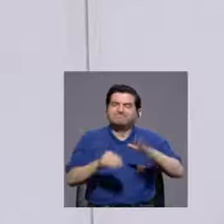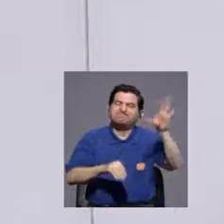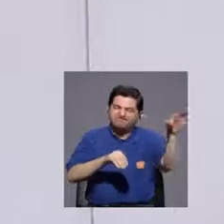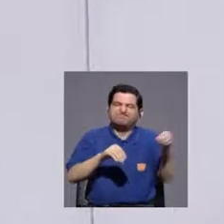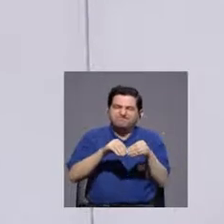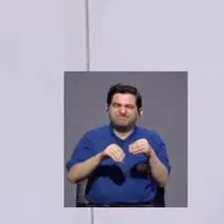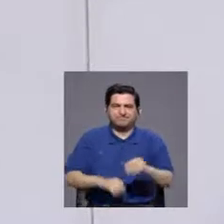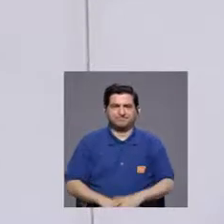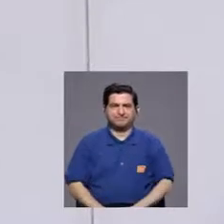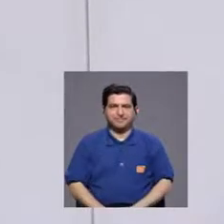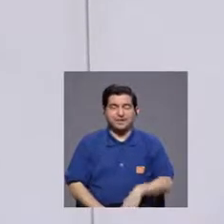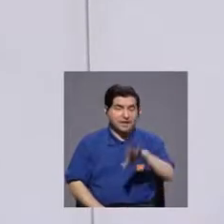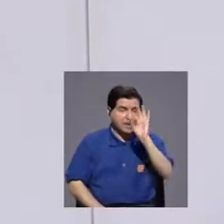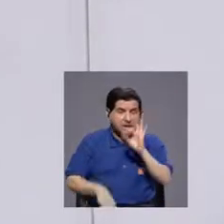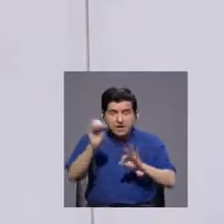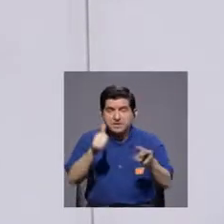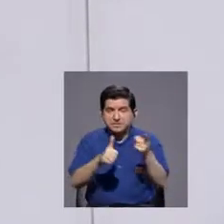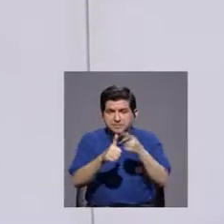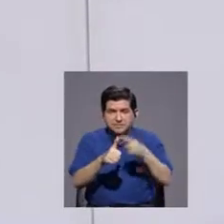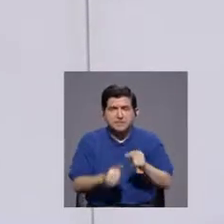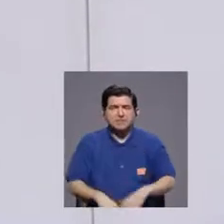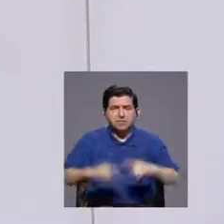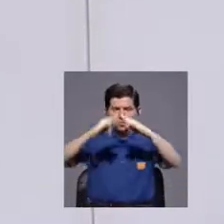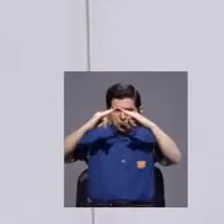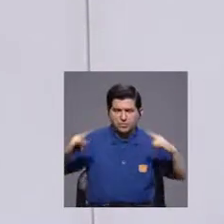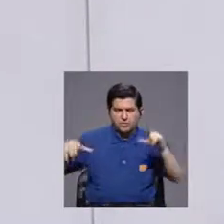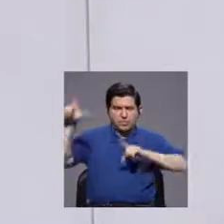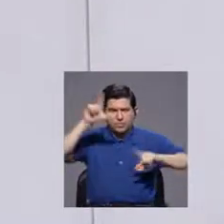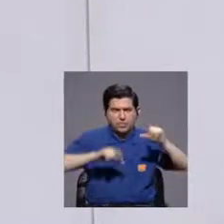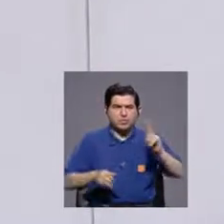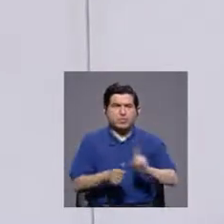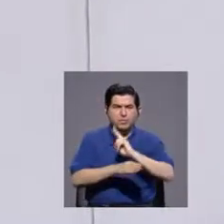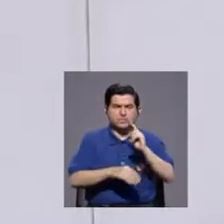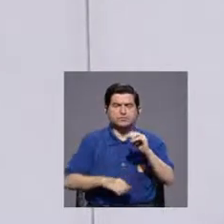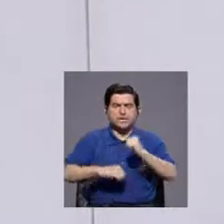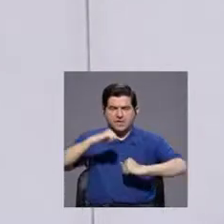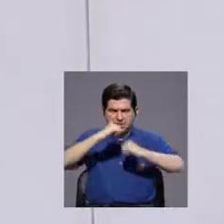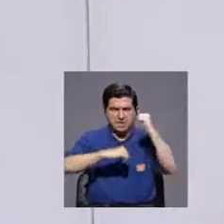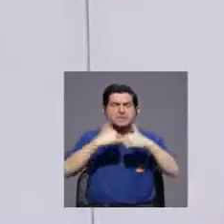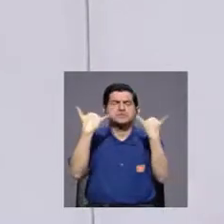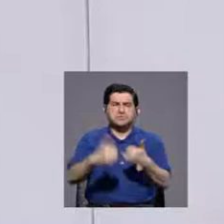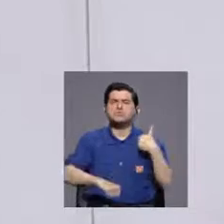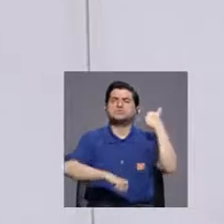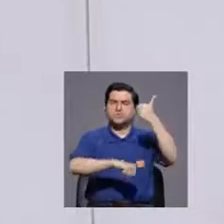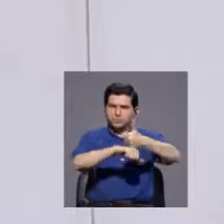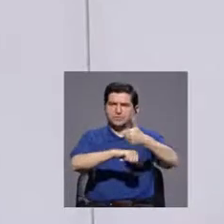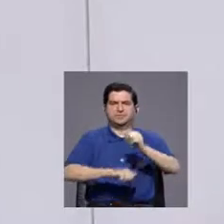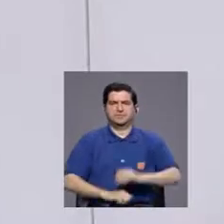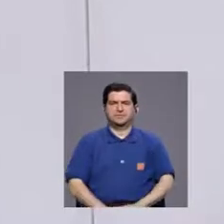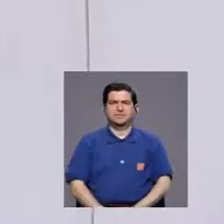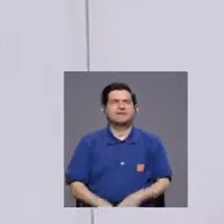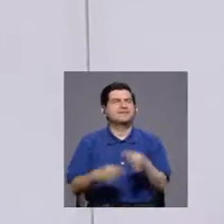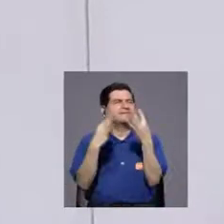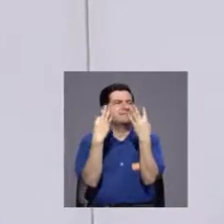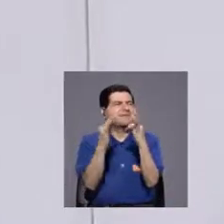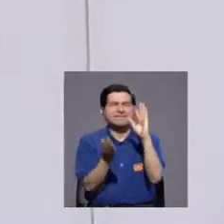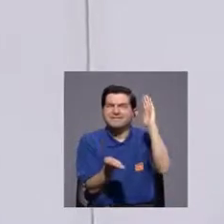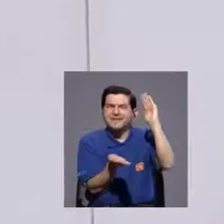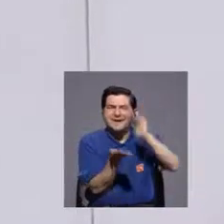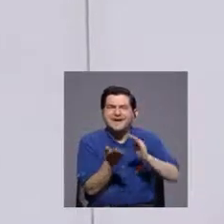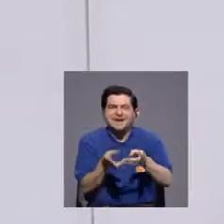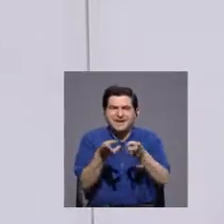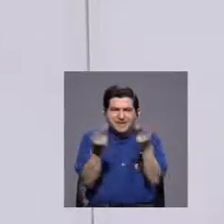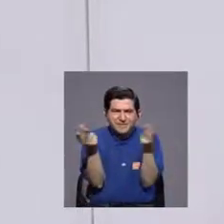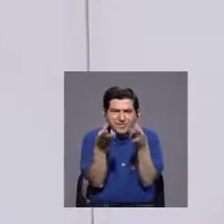lo que es selección preliminar en invernaderos y laboratorios utilizamos infraestructura establecida entonces digamos tratamos de minimizar los